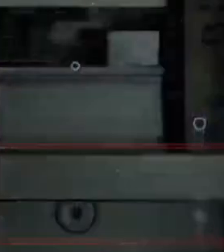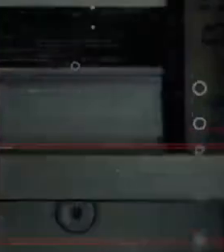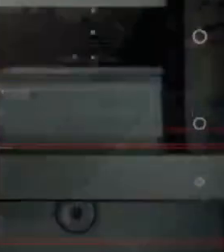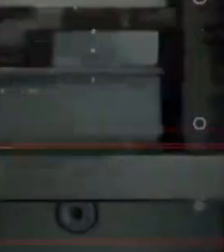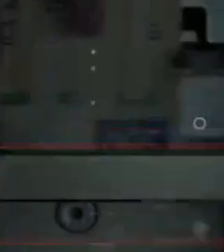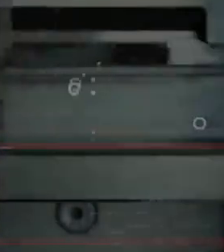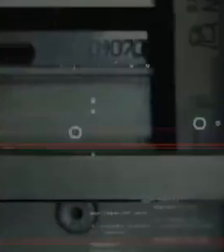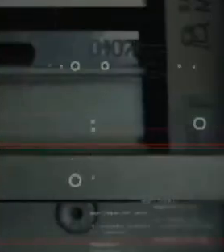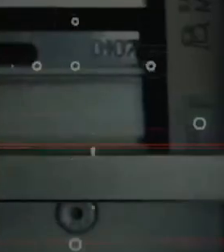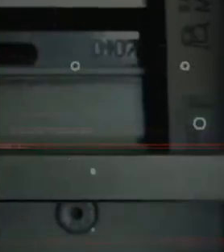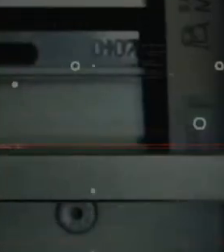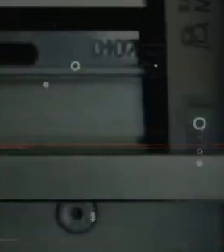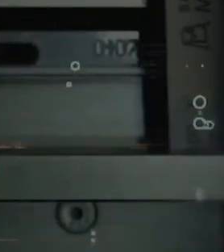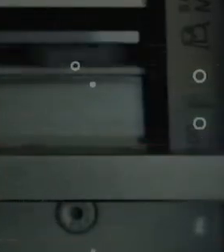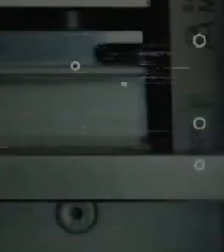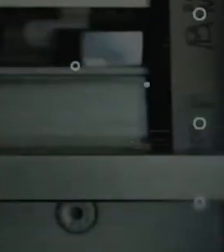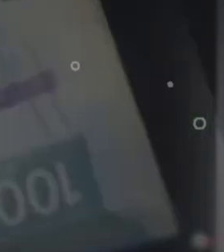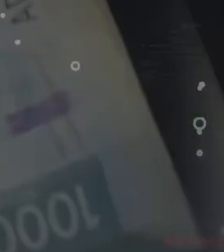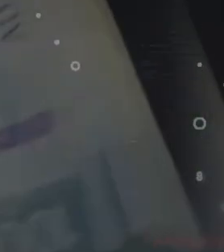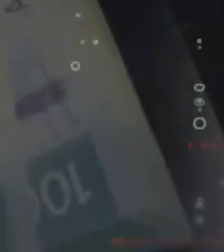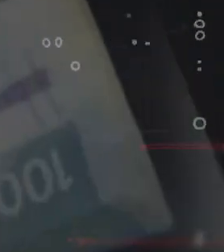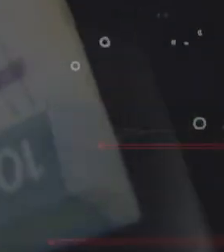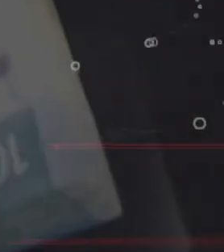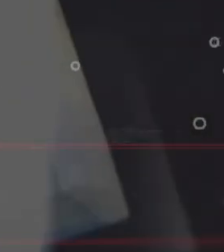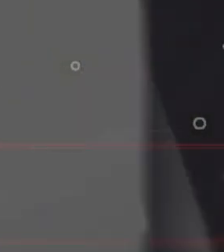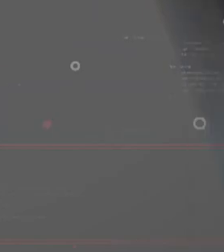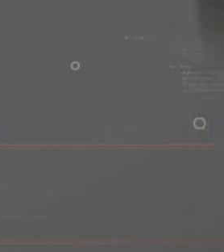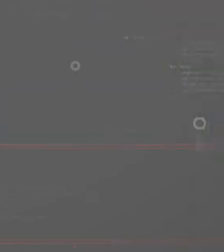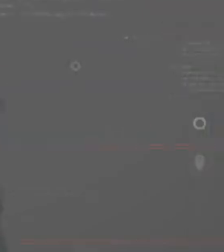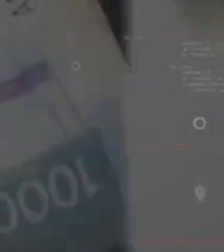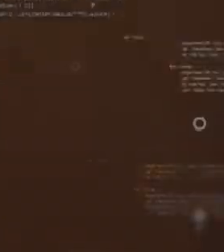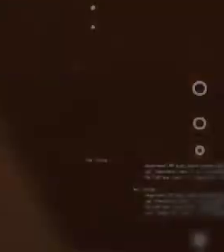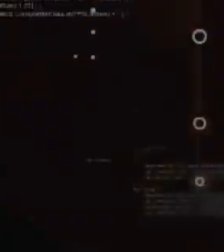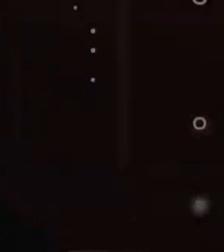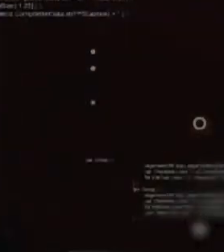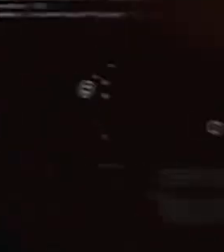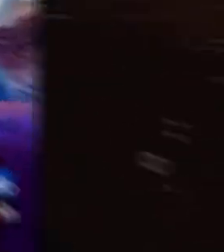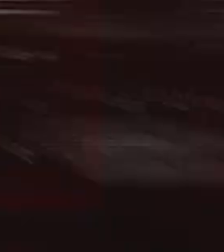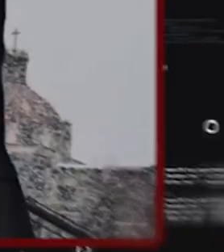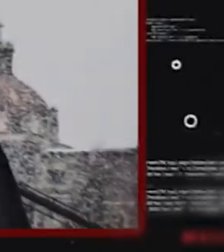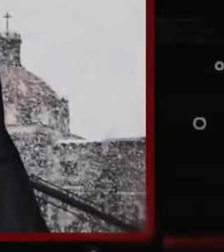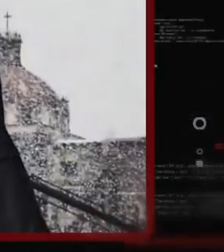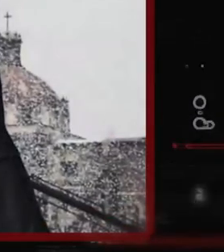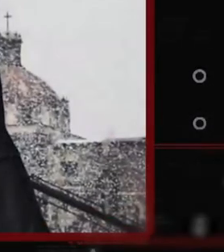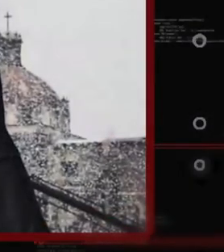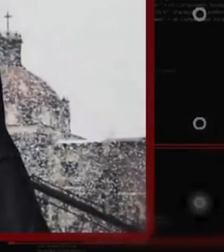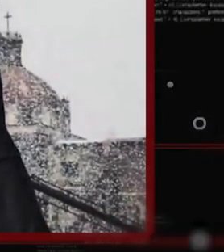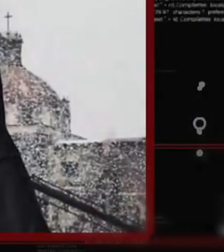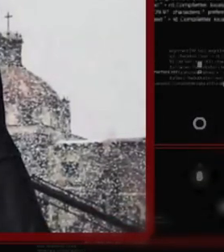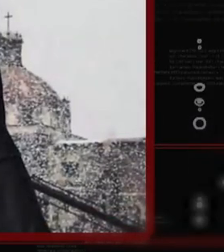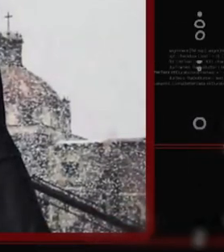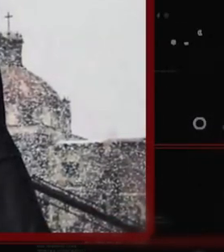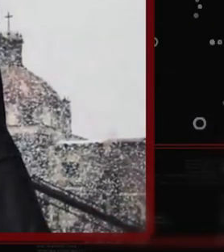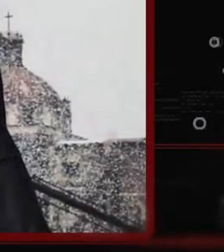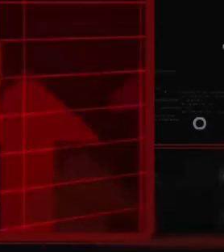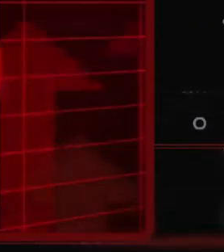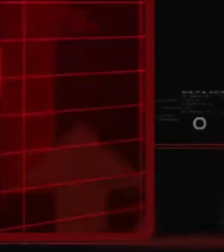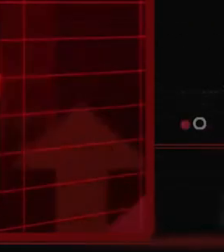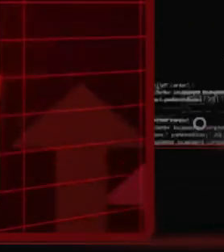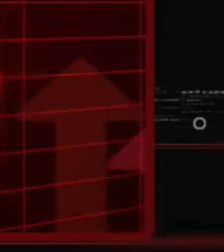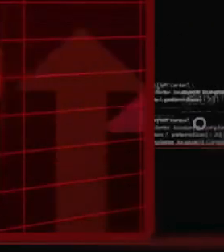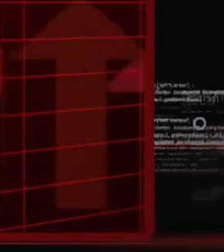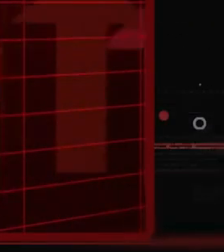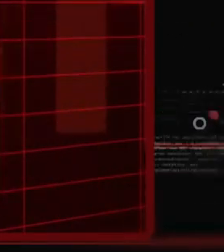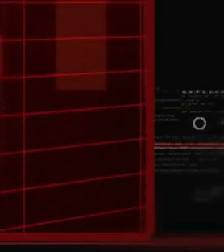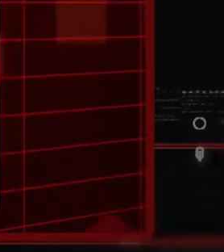2. Falso que la administración de López Obrador aumentó la deuda más que en otros sexenios. El sexenio que está por terminar